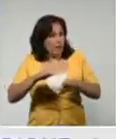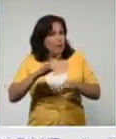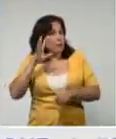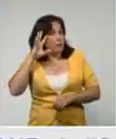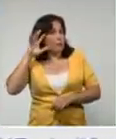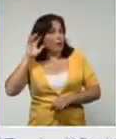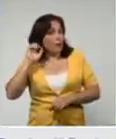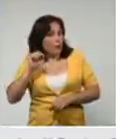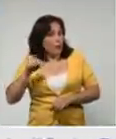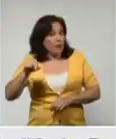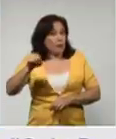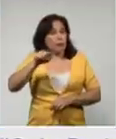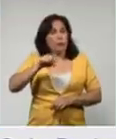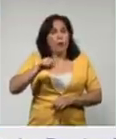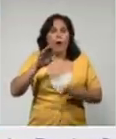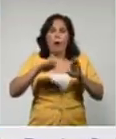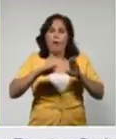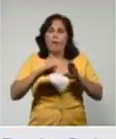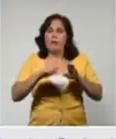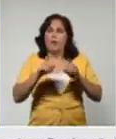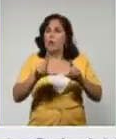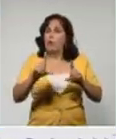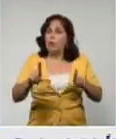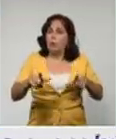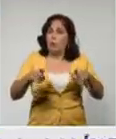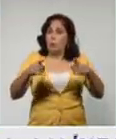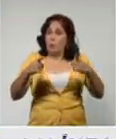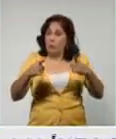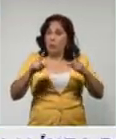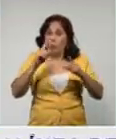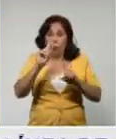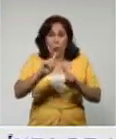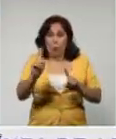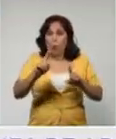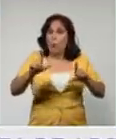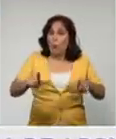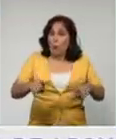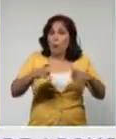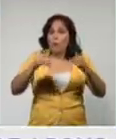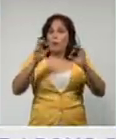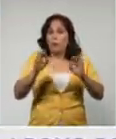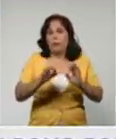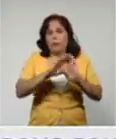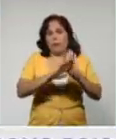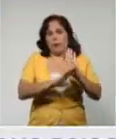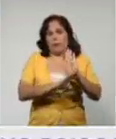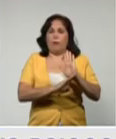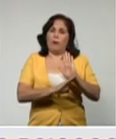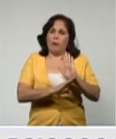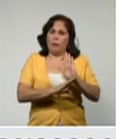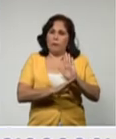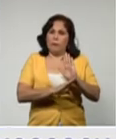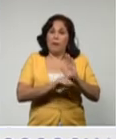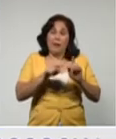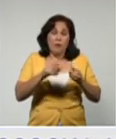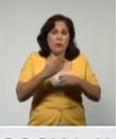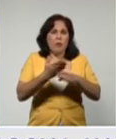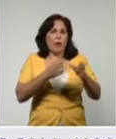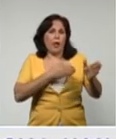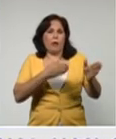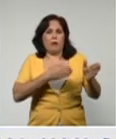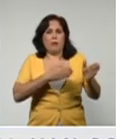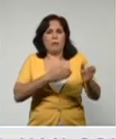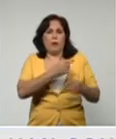prácticamente todas, por incumplimientos de lo que está regulado en nuestro país. Esta es